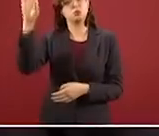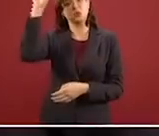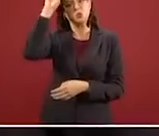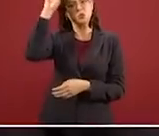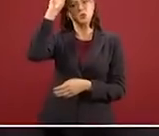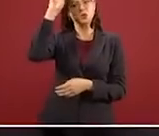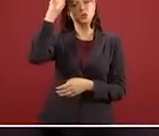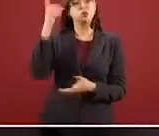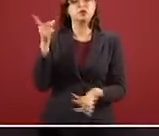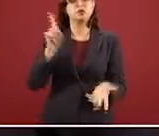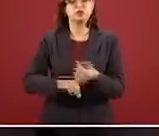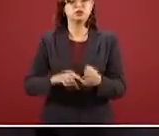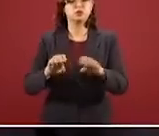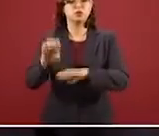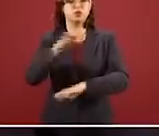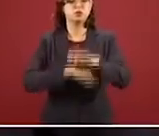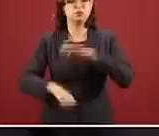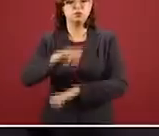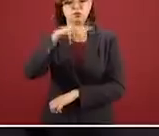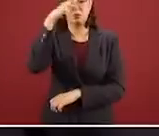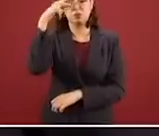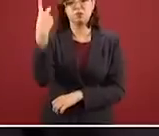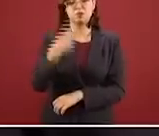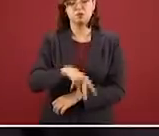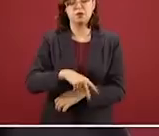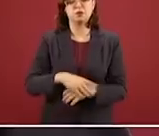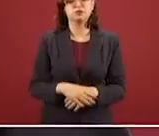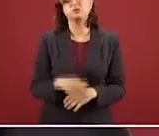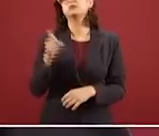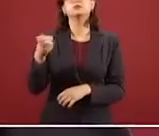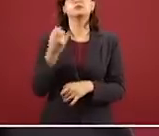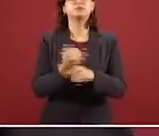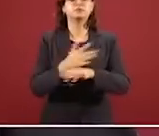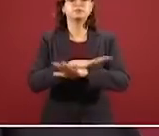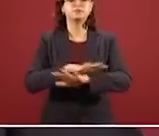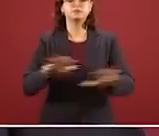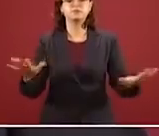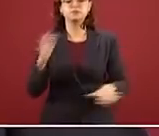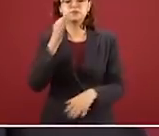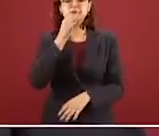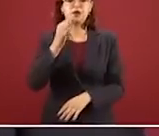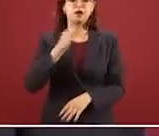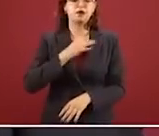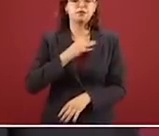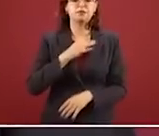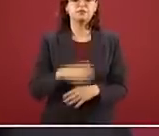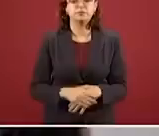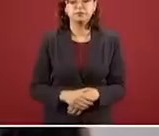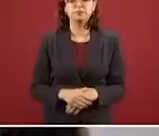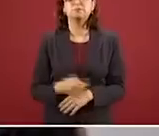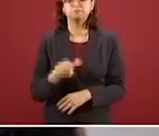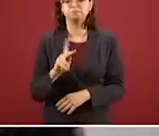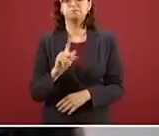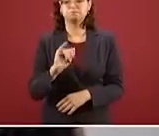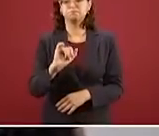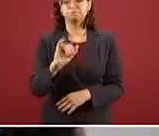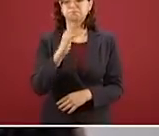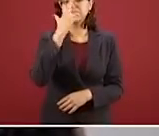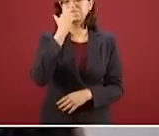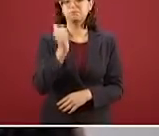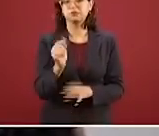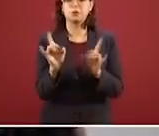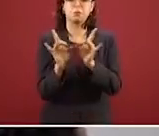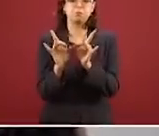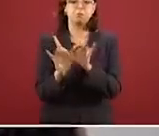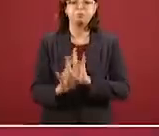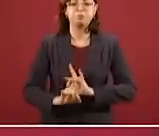en nuestra embajada en Bolivia. Ese es el informe que tengo, pero sí, se presentó